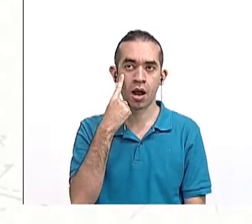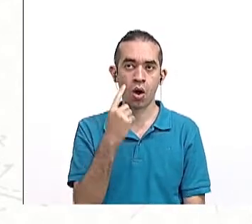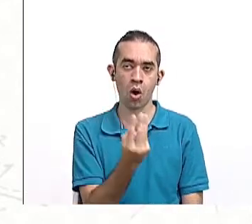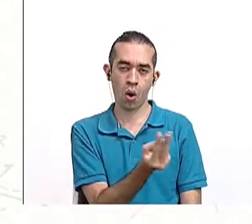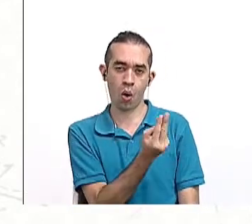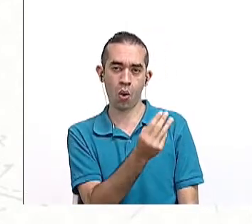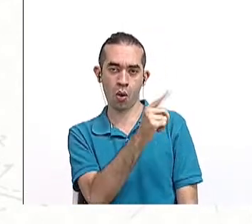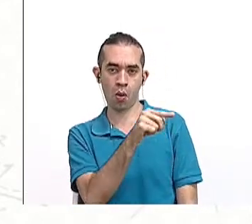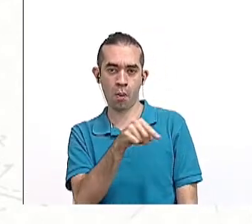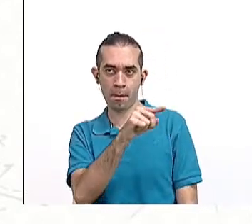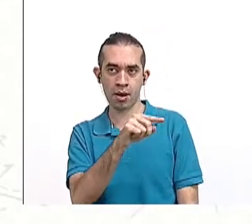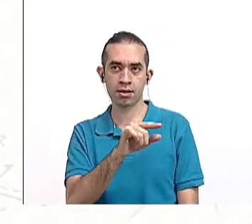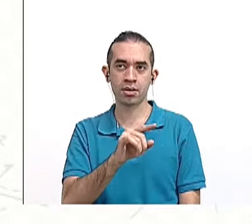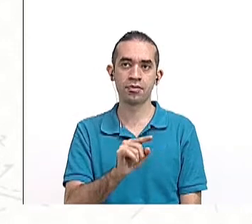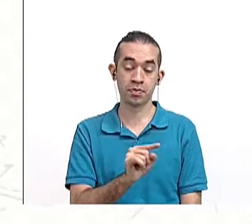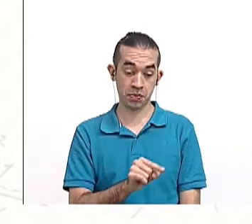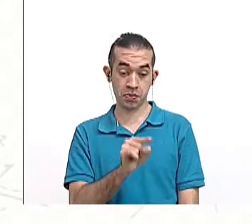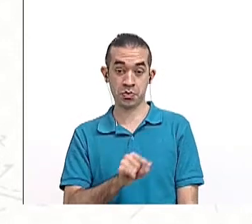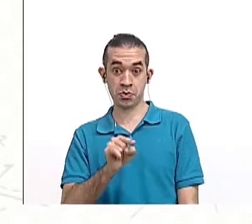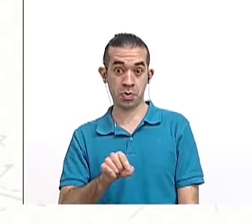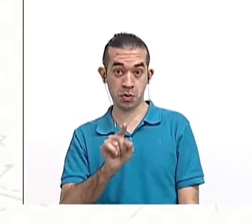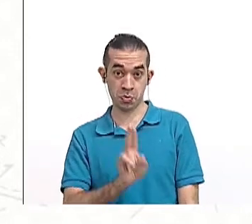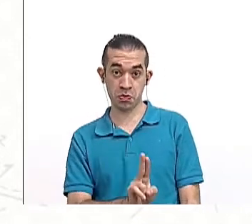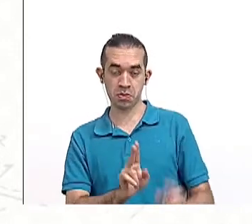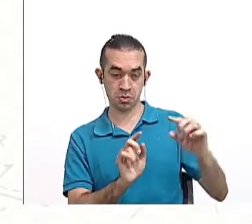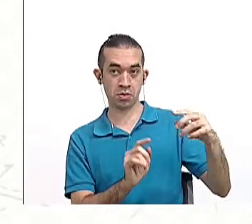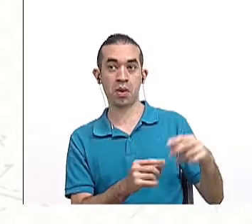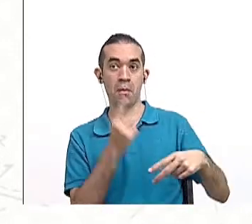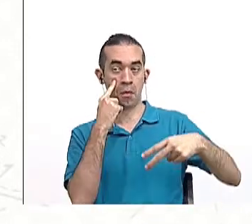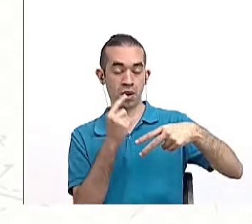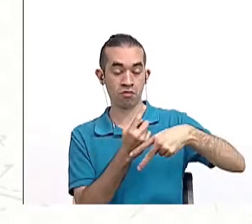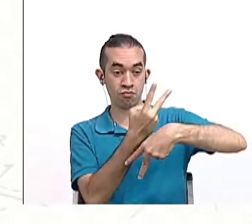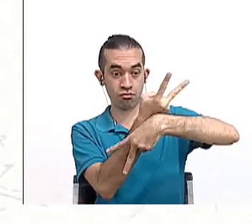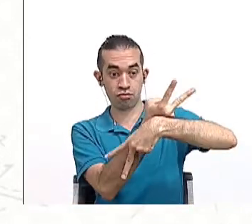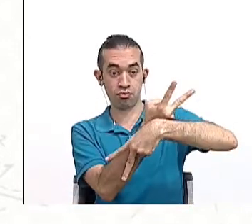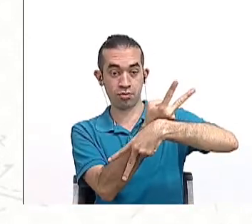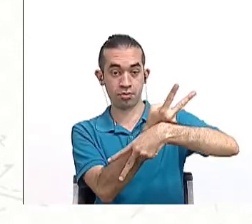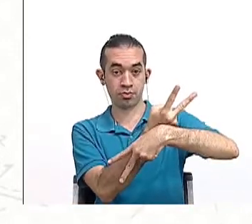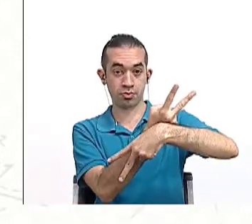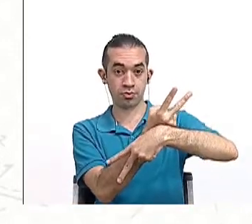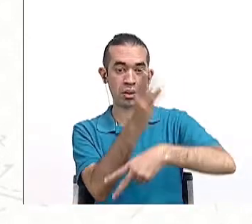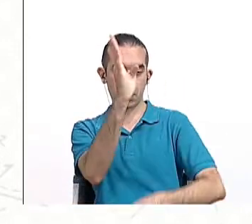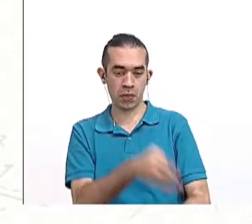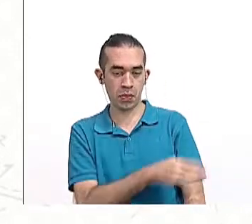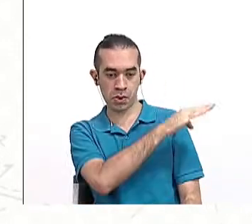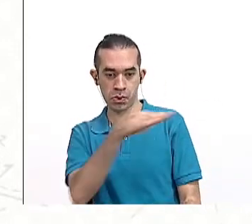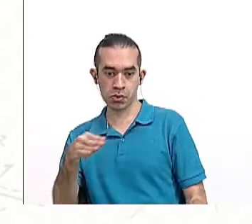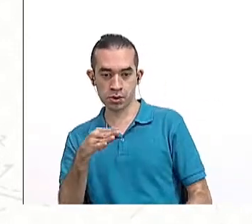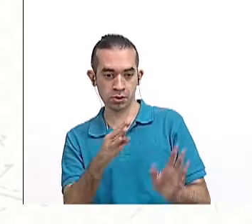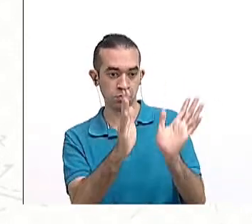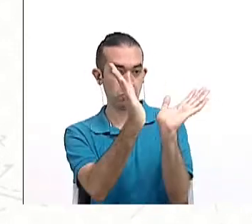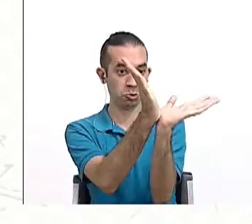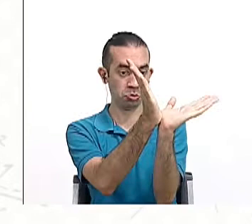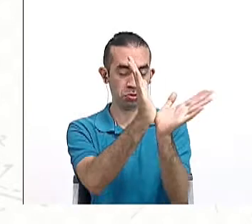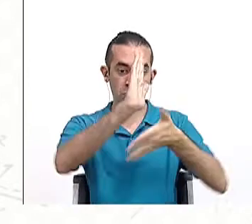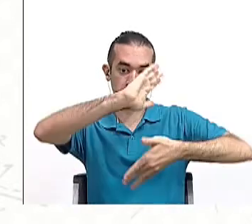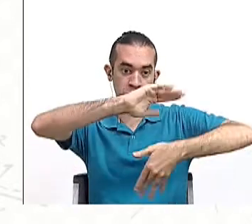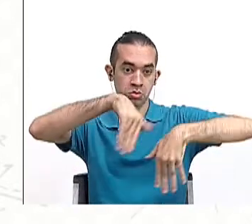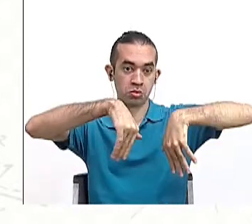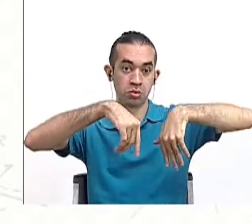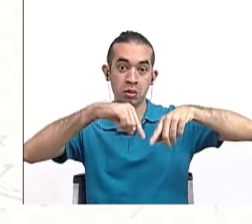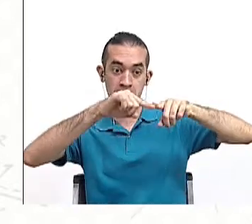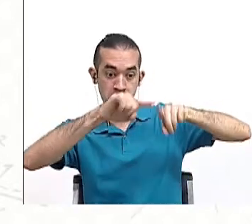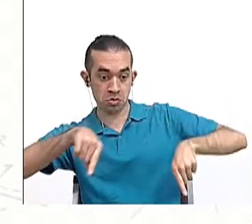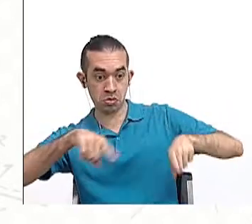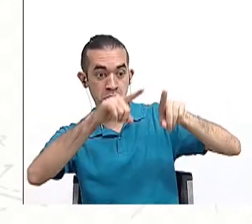que es el ángulo cuya media es o me haga el ángulo cuya media es miu son opuestos por el vértice qué quiere decir esto que sus medidas son iguales